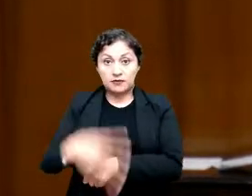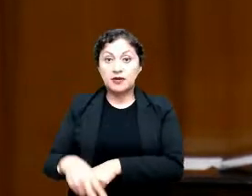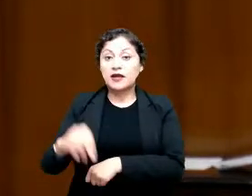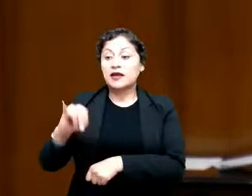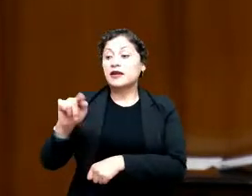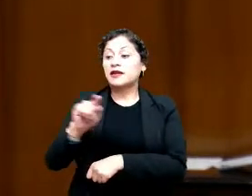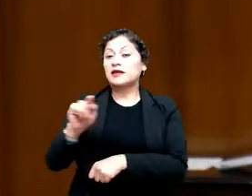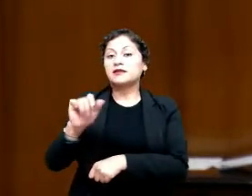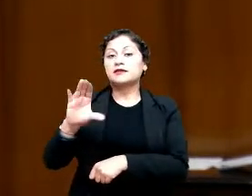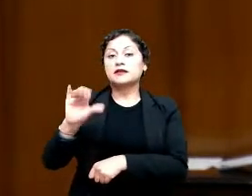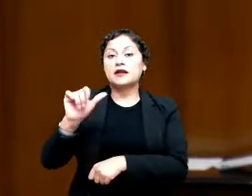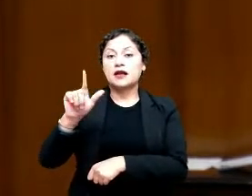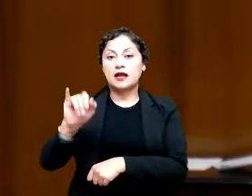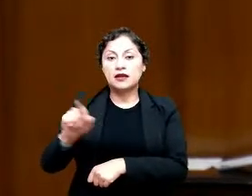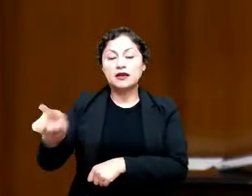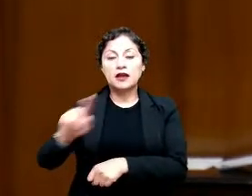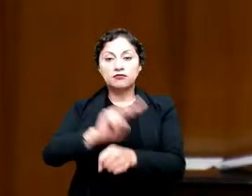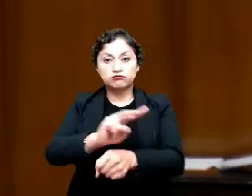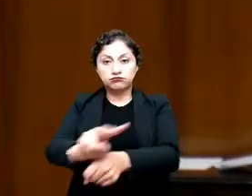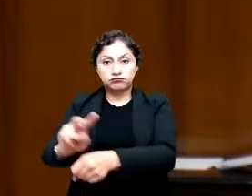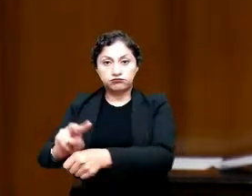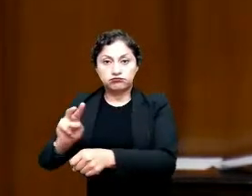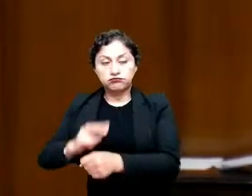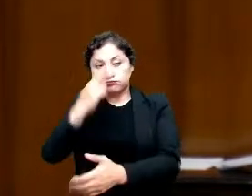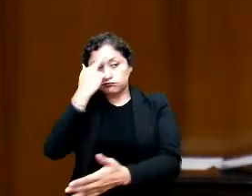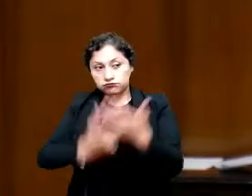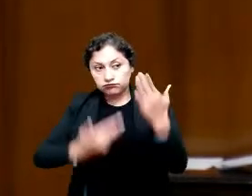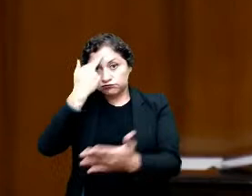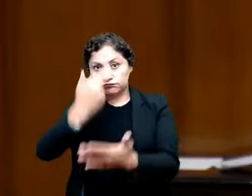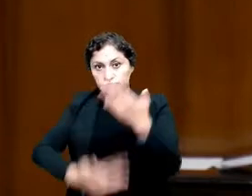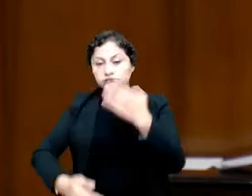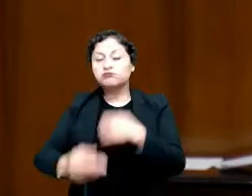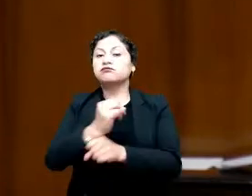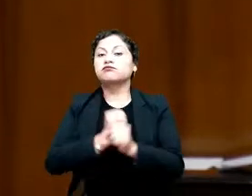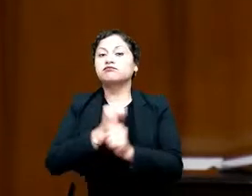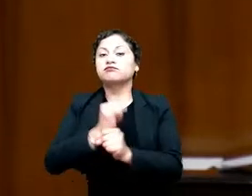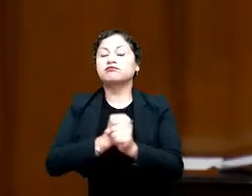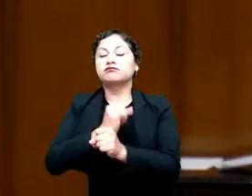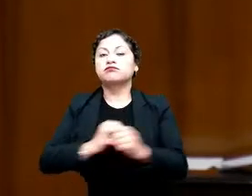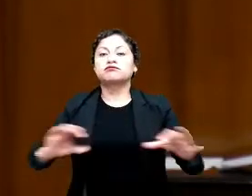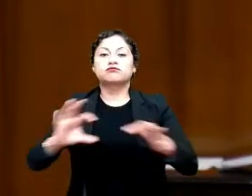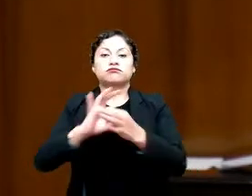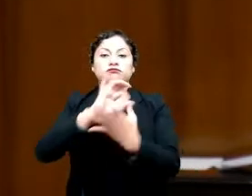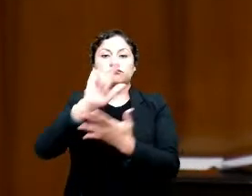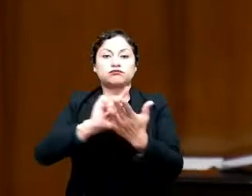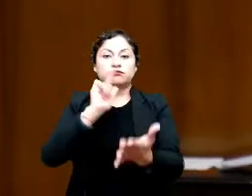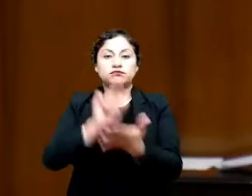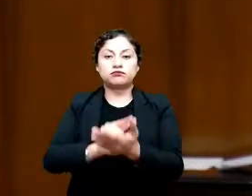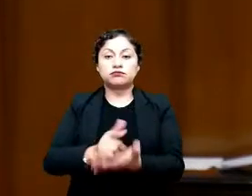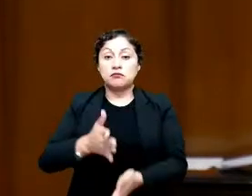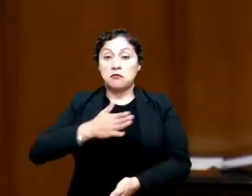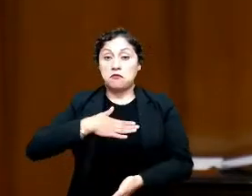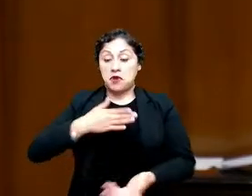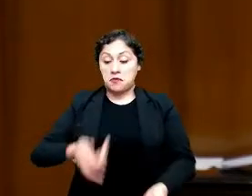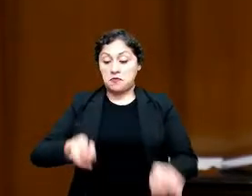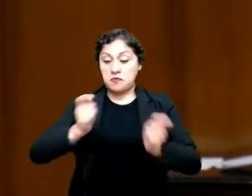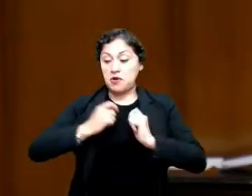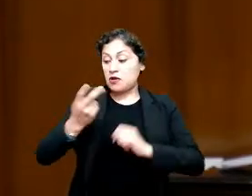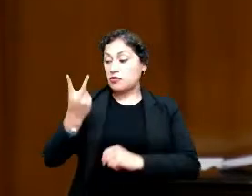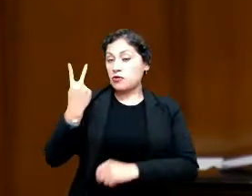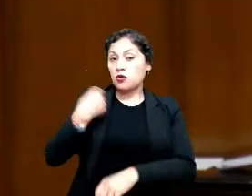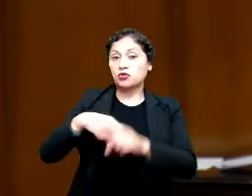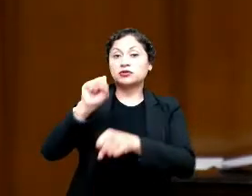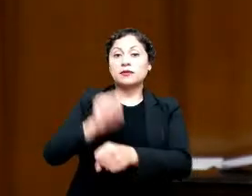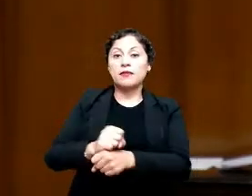a los actos ilícitos y procede conforme a derecho. Yo personalmente hace 2 semanas me reuní con